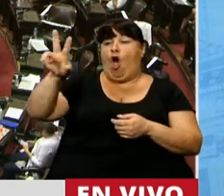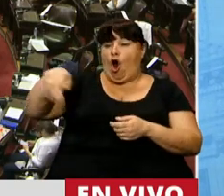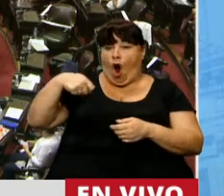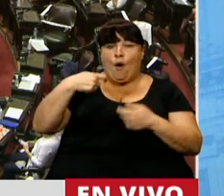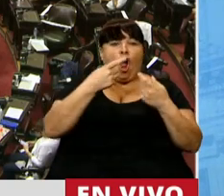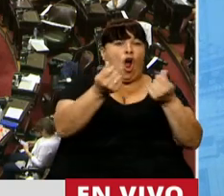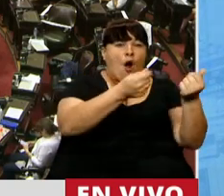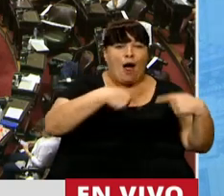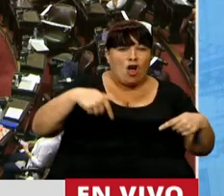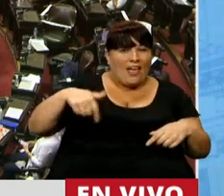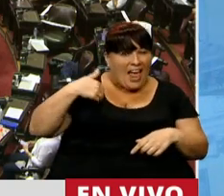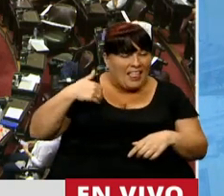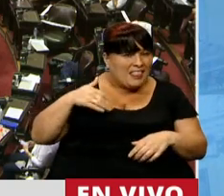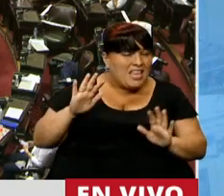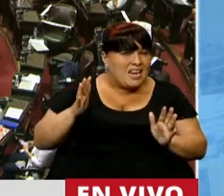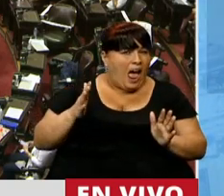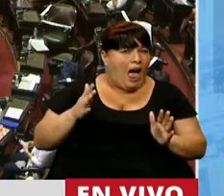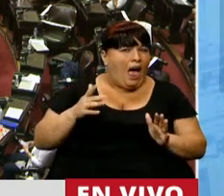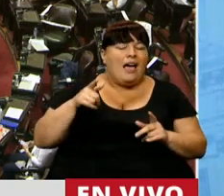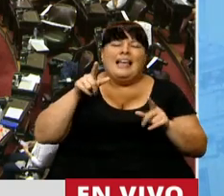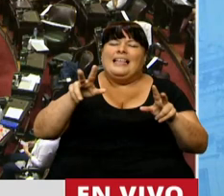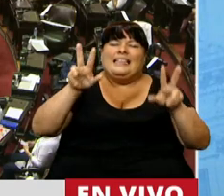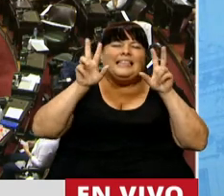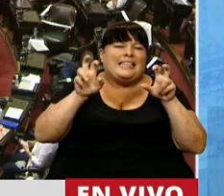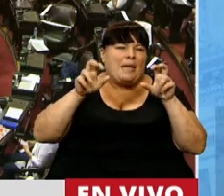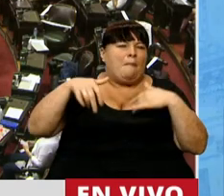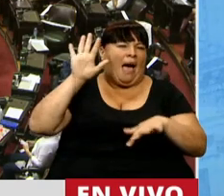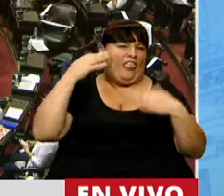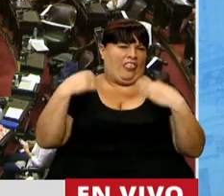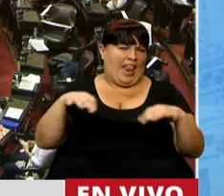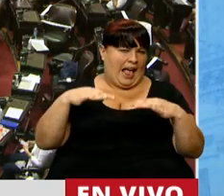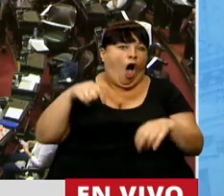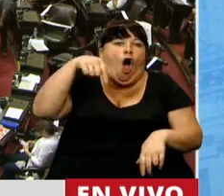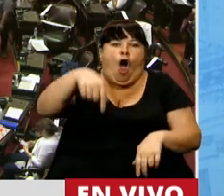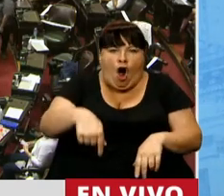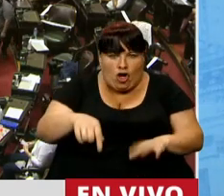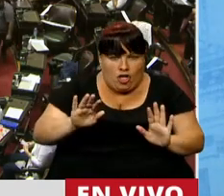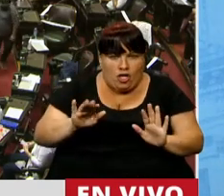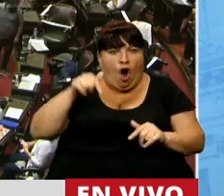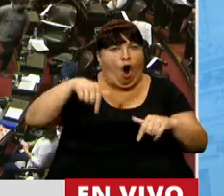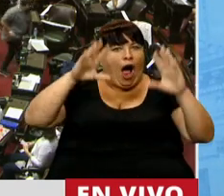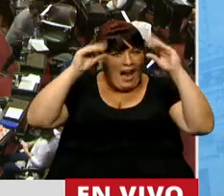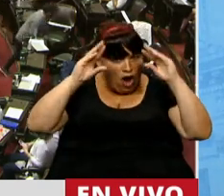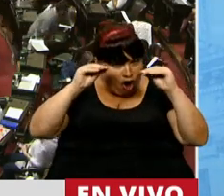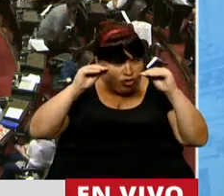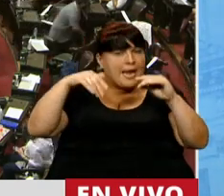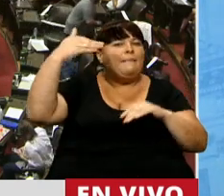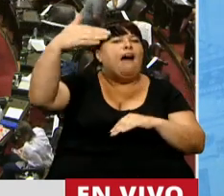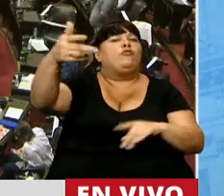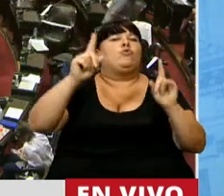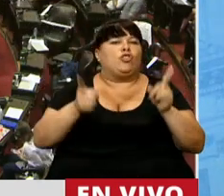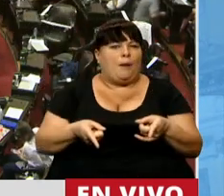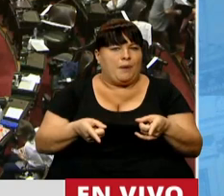y de los pensionados en la Argentina es el tema más sensible hoy, esta noche y hacia